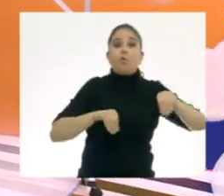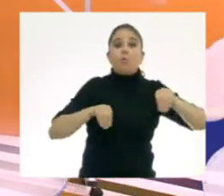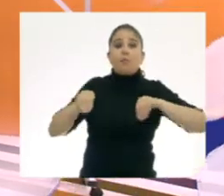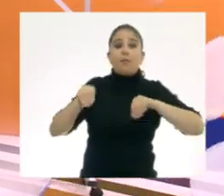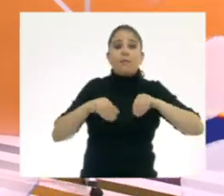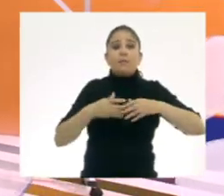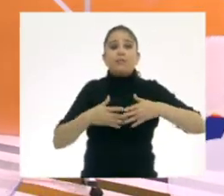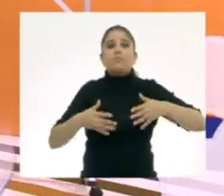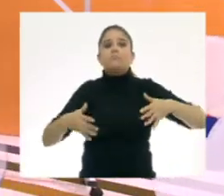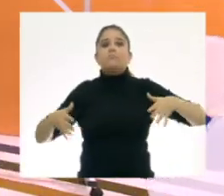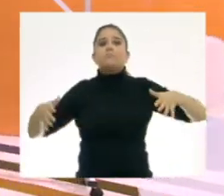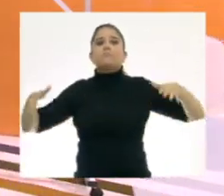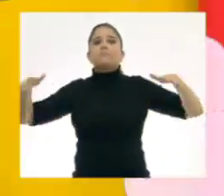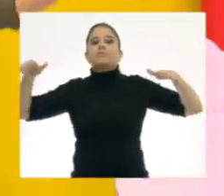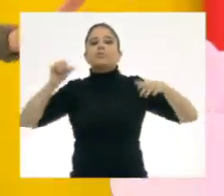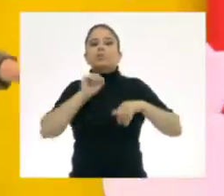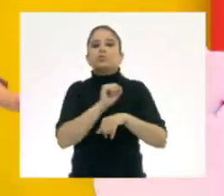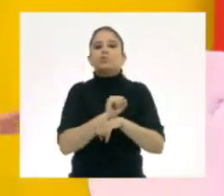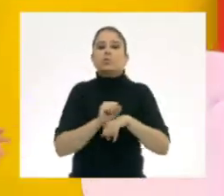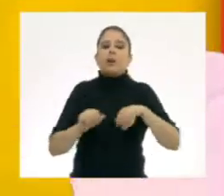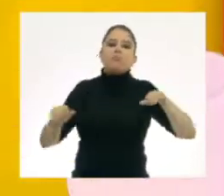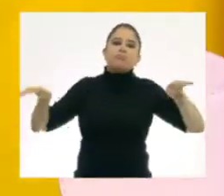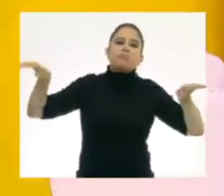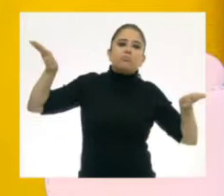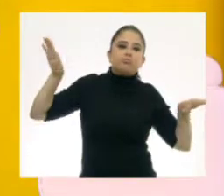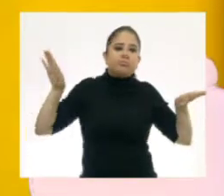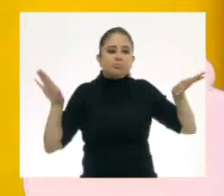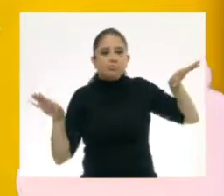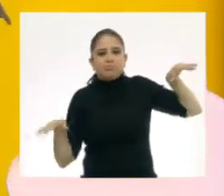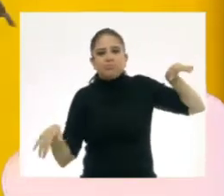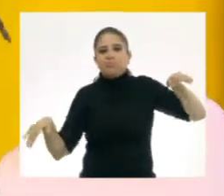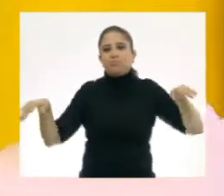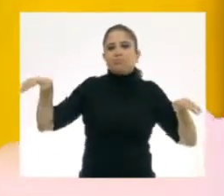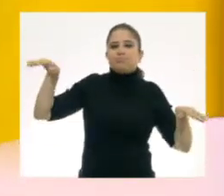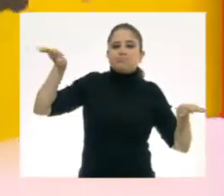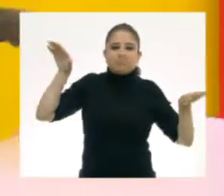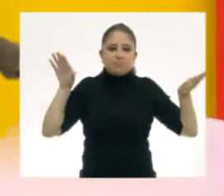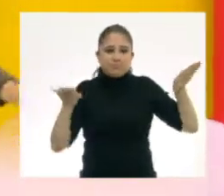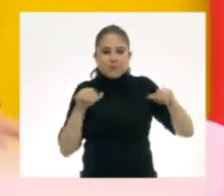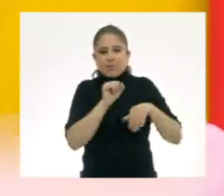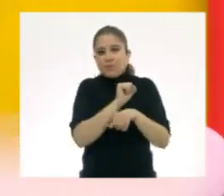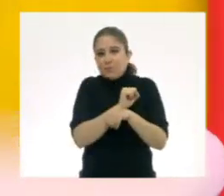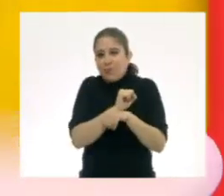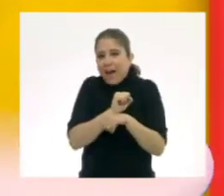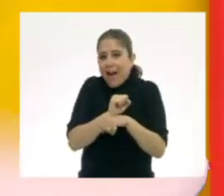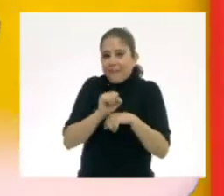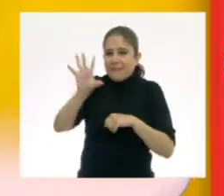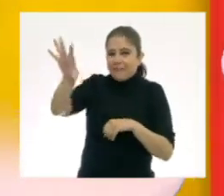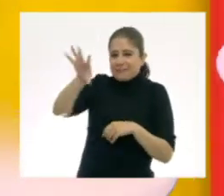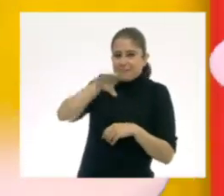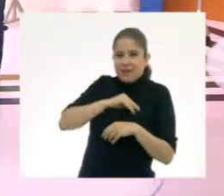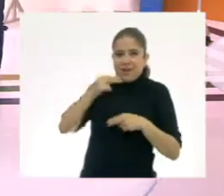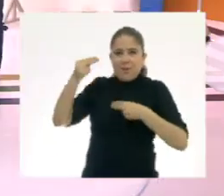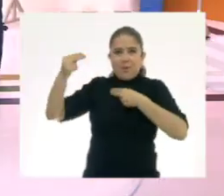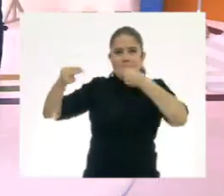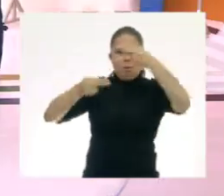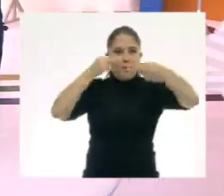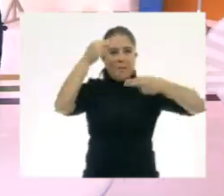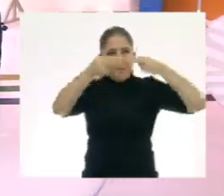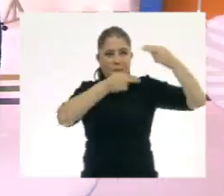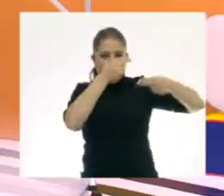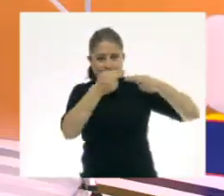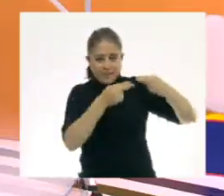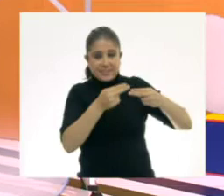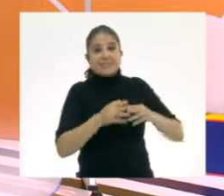¿cómo crees? Livianos. Livianos, como si flotaras, exactamente. Esa sería una de las primeras